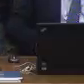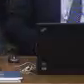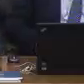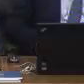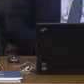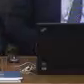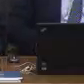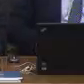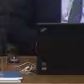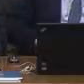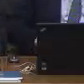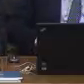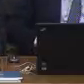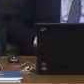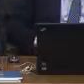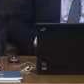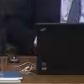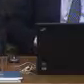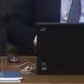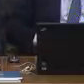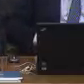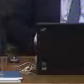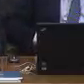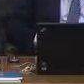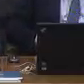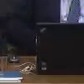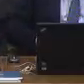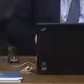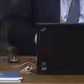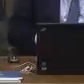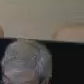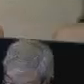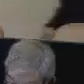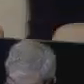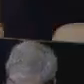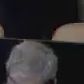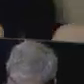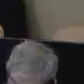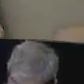Gracias, presidente. Le ofrezco la palabra. Gracias.